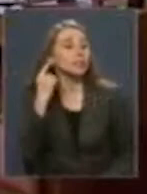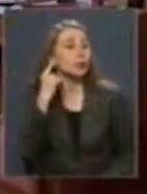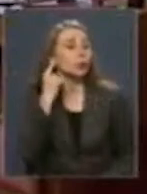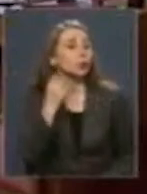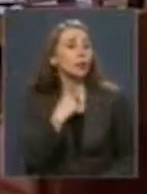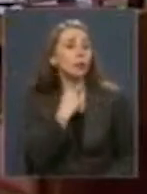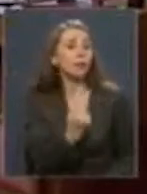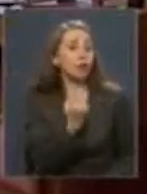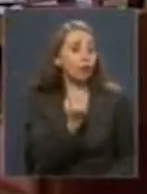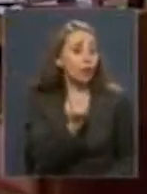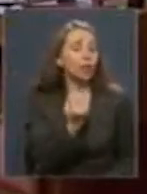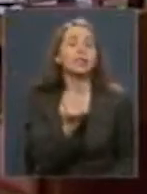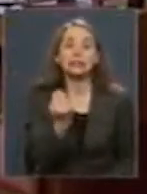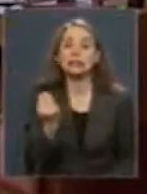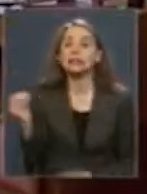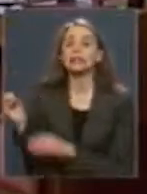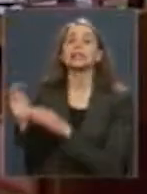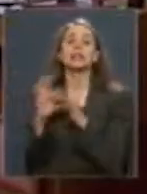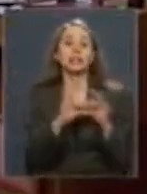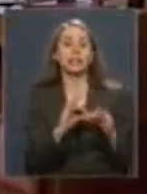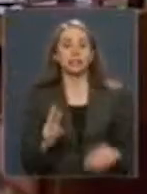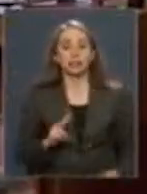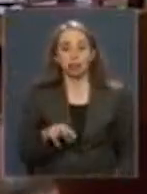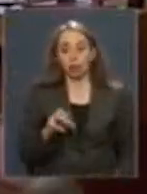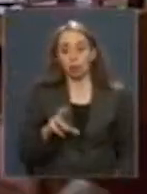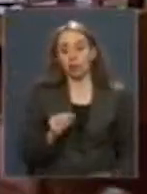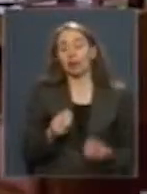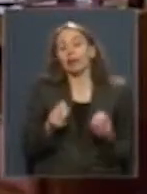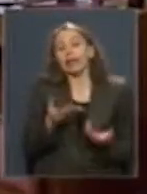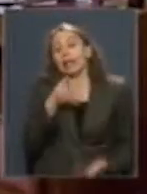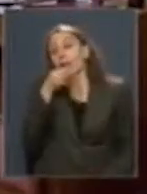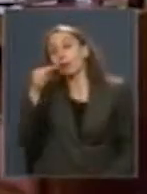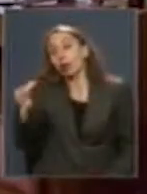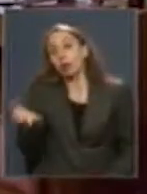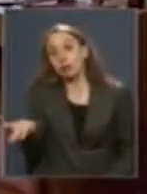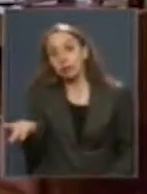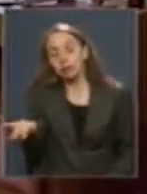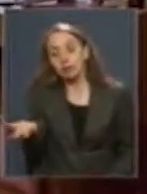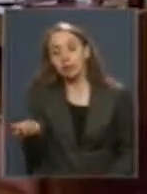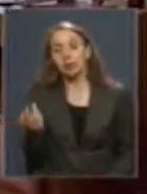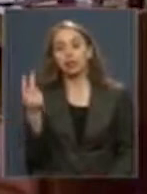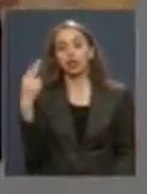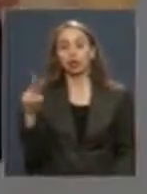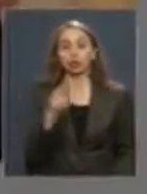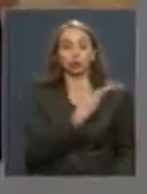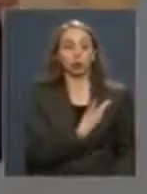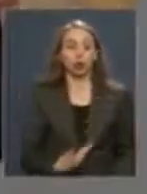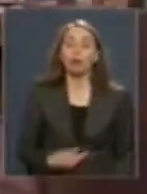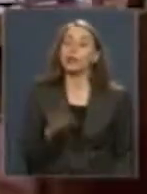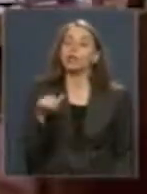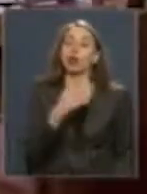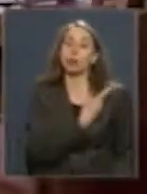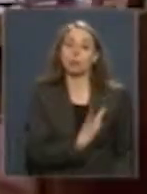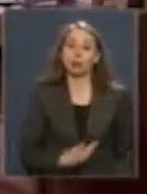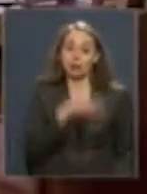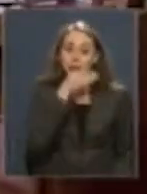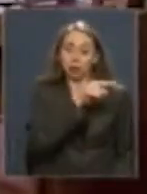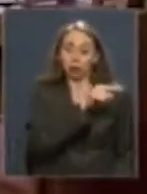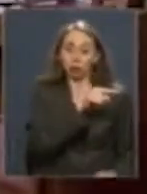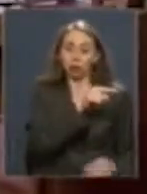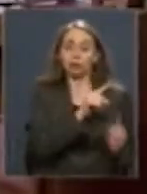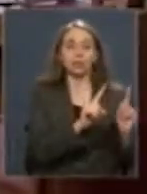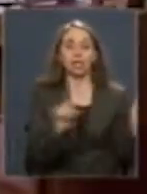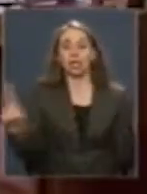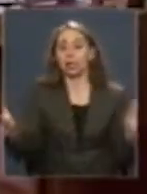Gracias. Bueno, señor Melero, ¿qué quiere que le diga? A su gobierno... Diríjase a los demás diputados